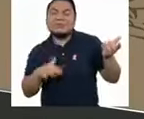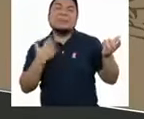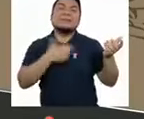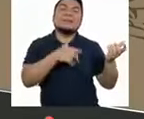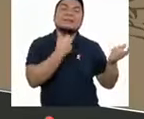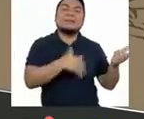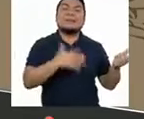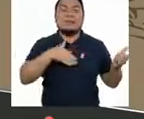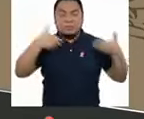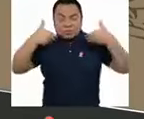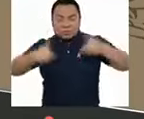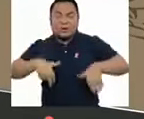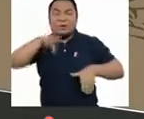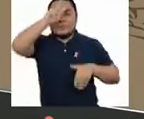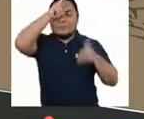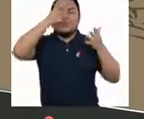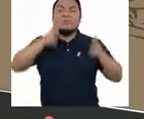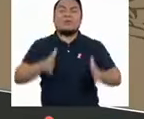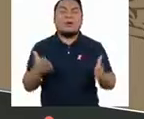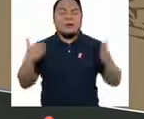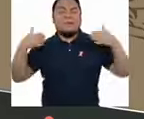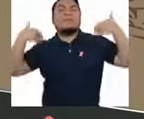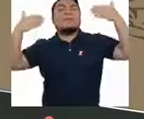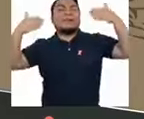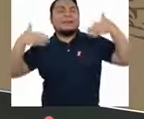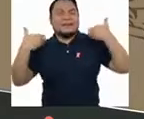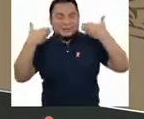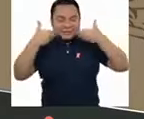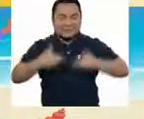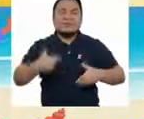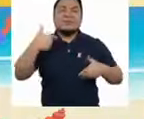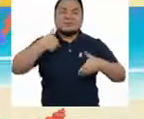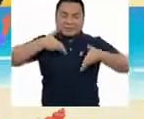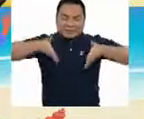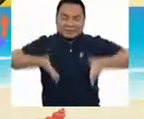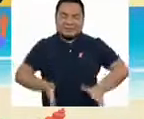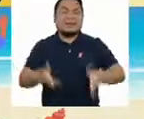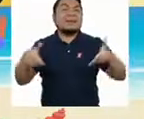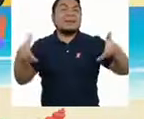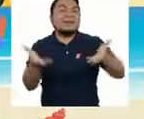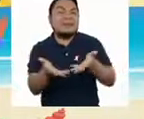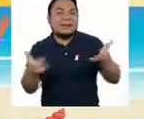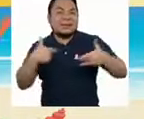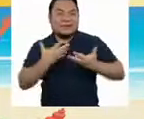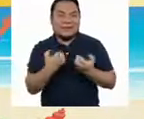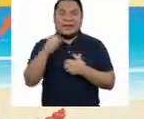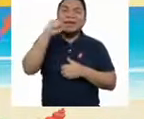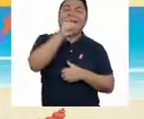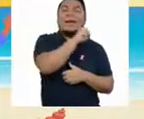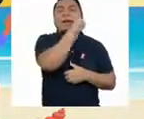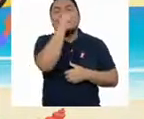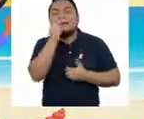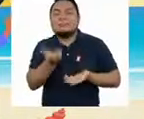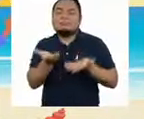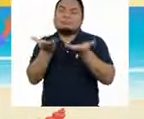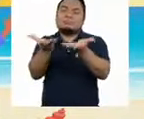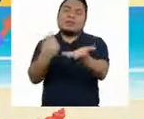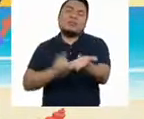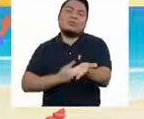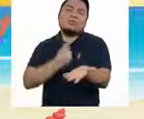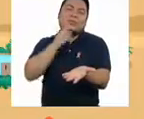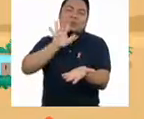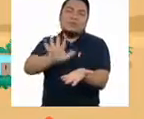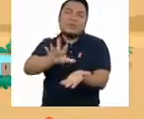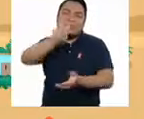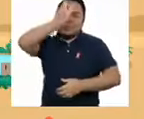bellas. Soy peruano, soy feliz, es mi tierra y nací. Hoy quiero cantarle con orgullo a